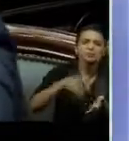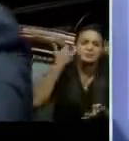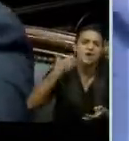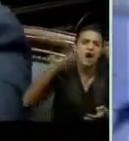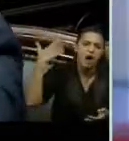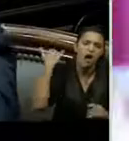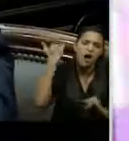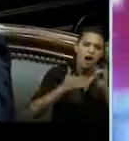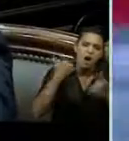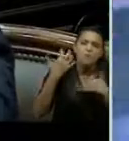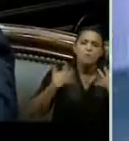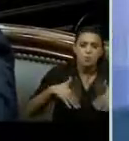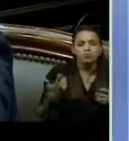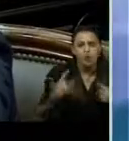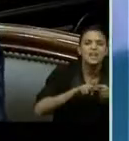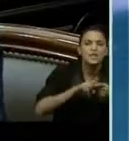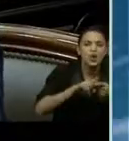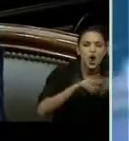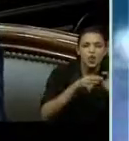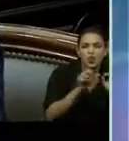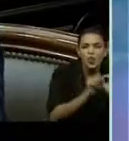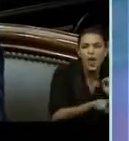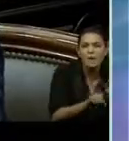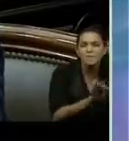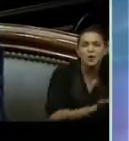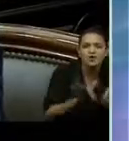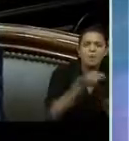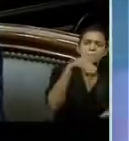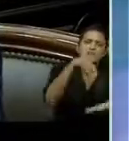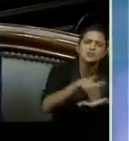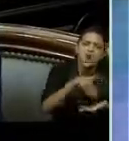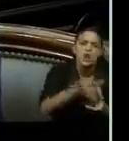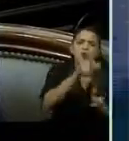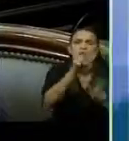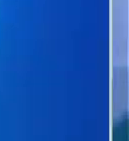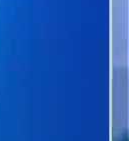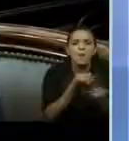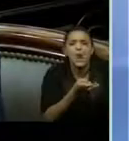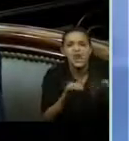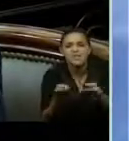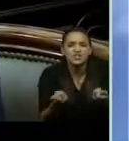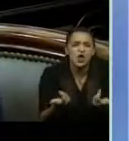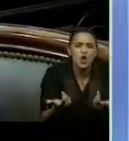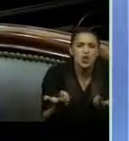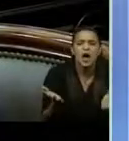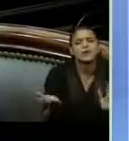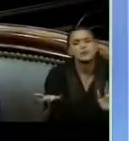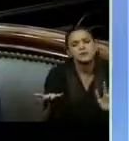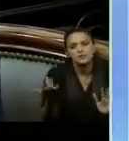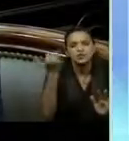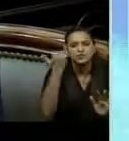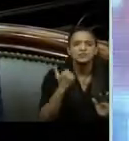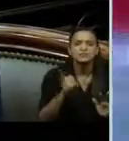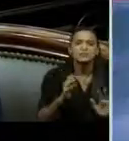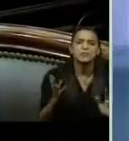tal cual. Por eso, pedirles a ellos que nos ayuden, que trabajen para poder sacar esta ley adelante y que sea a 3.000